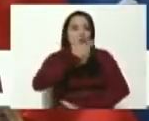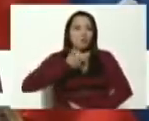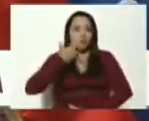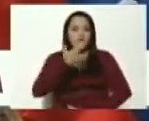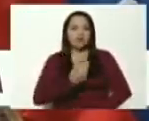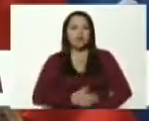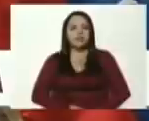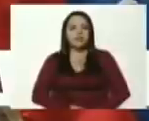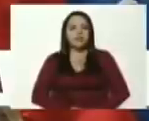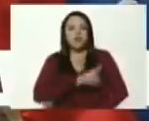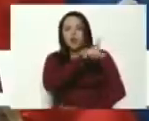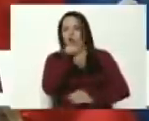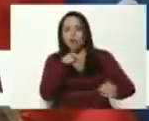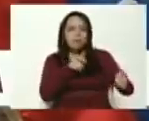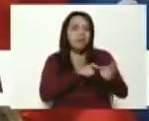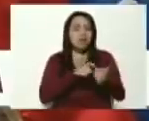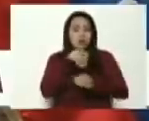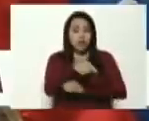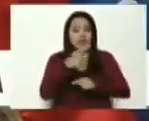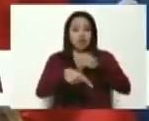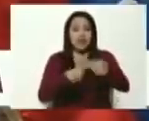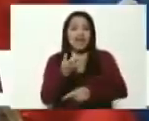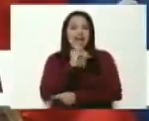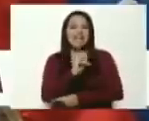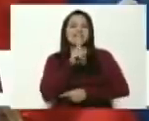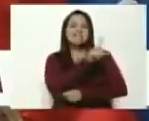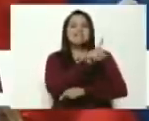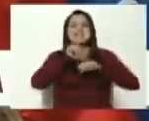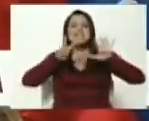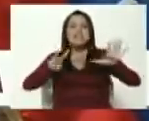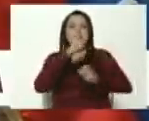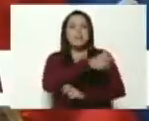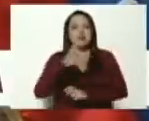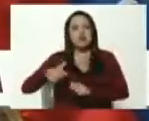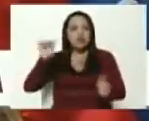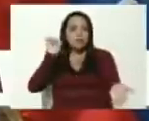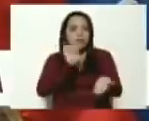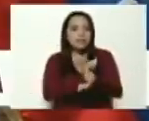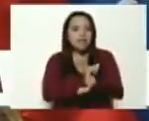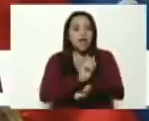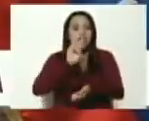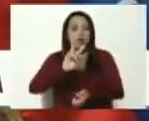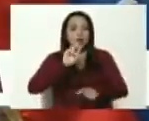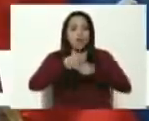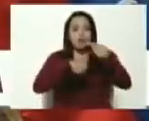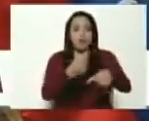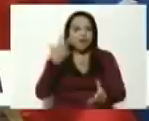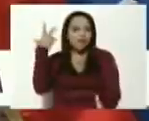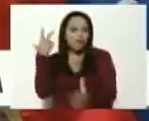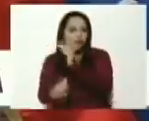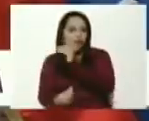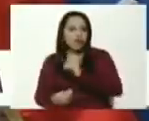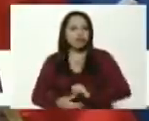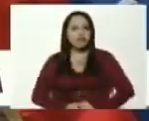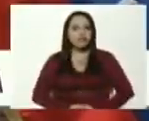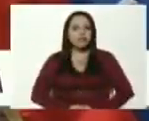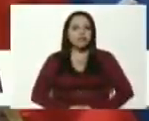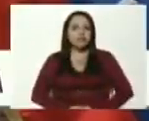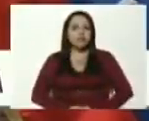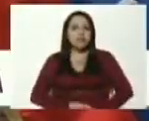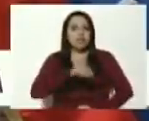En total, por este caso, hay 17 detenidos, dos implicados en fuga y una